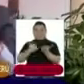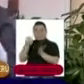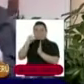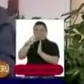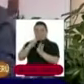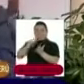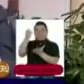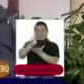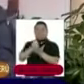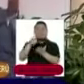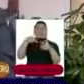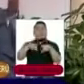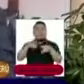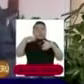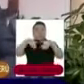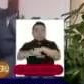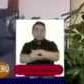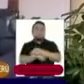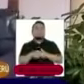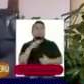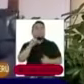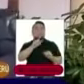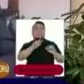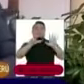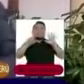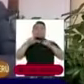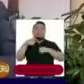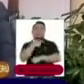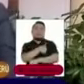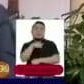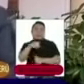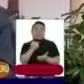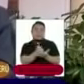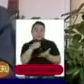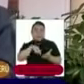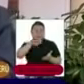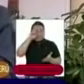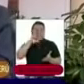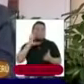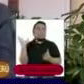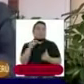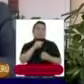es las 17 vacunas que tiene el país aquí registradas o las que